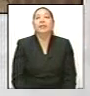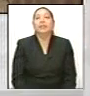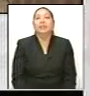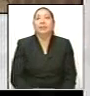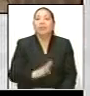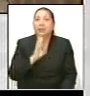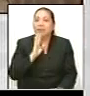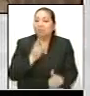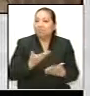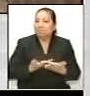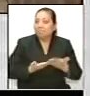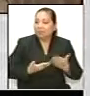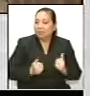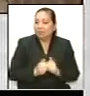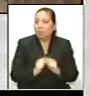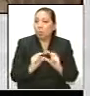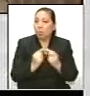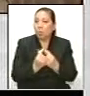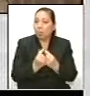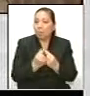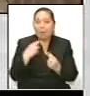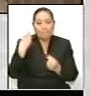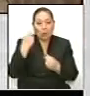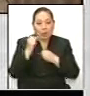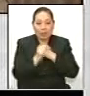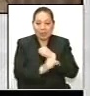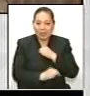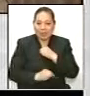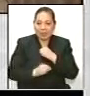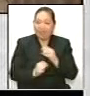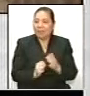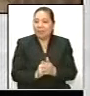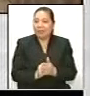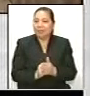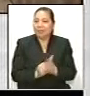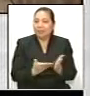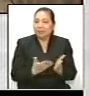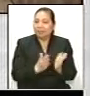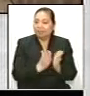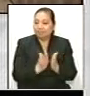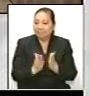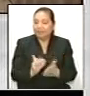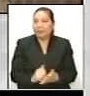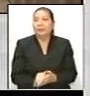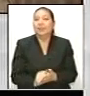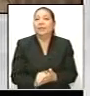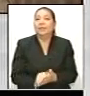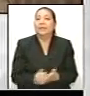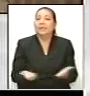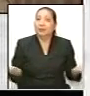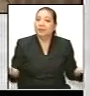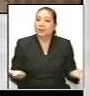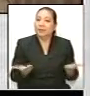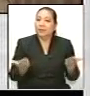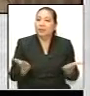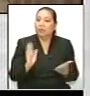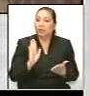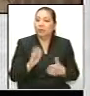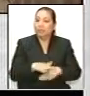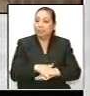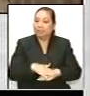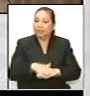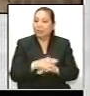el estado situacional del sector y la política nacional educativa, los planes estratégicos que se impulsarán durante su